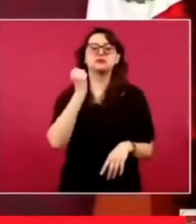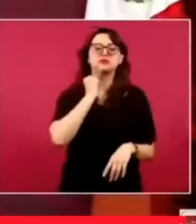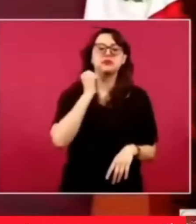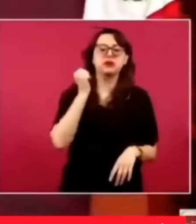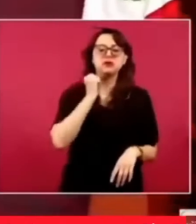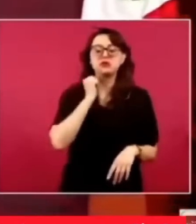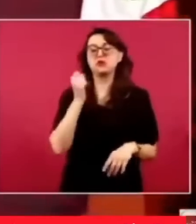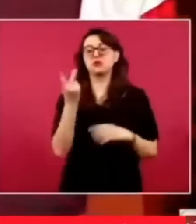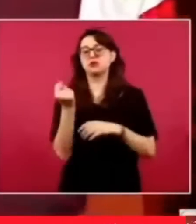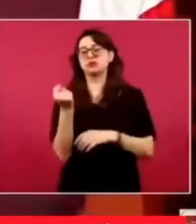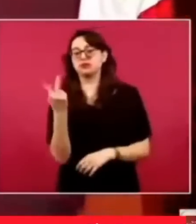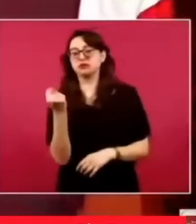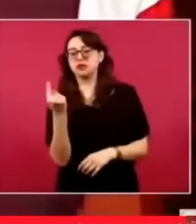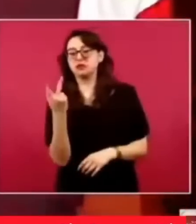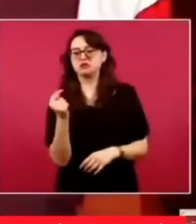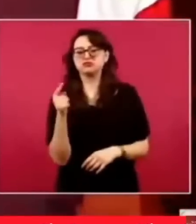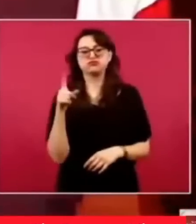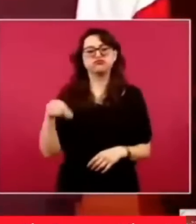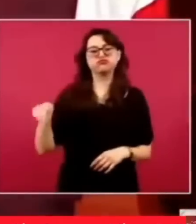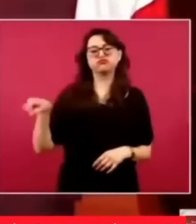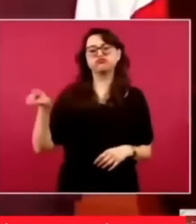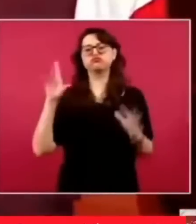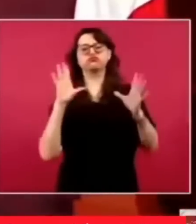Claudio X González y todos los demás,